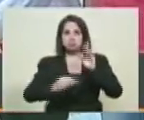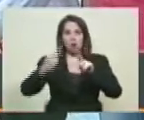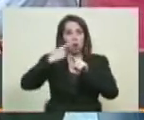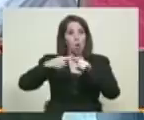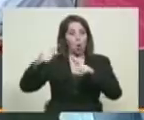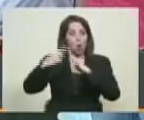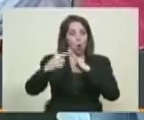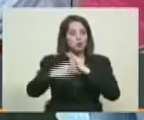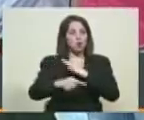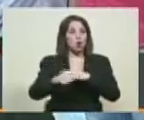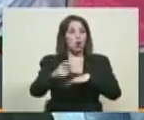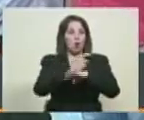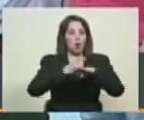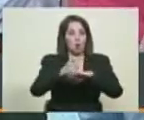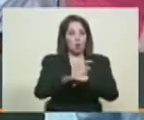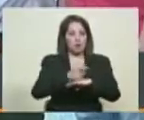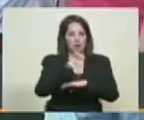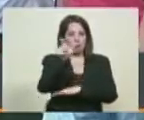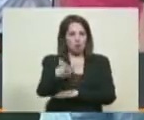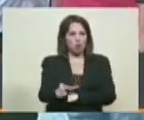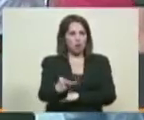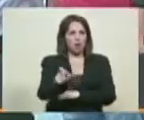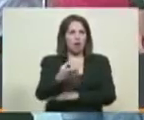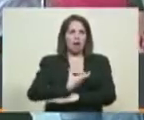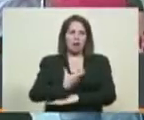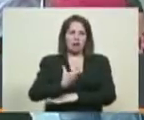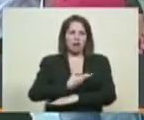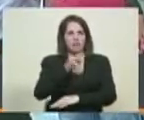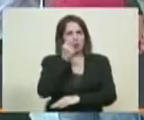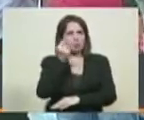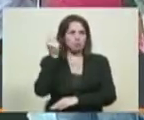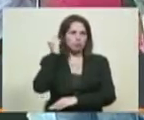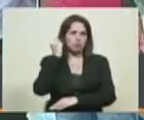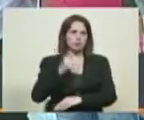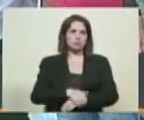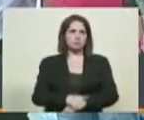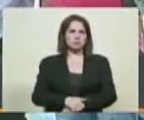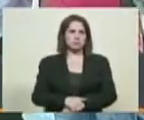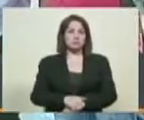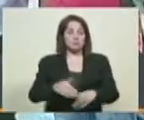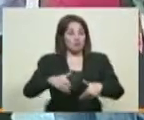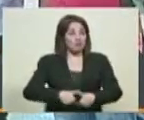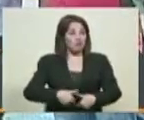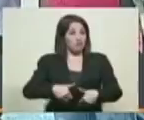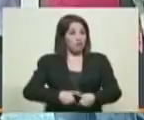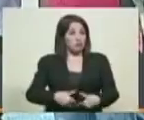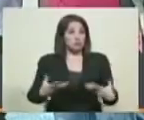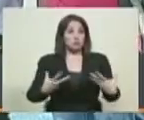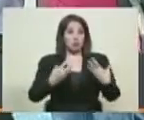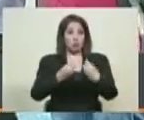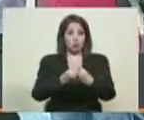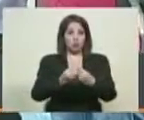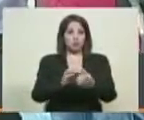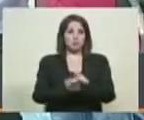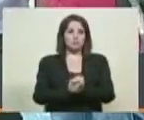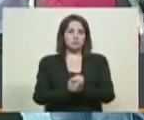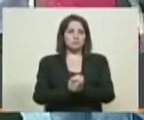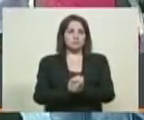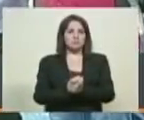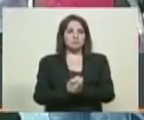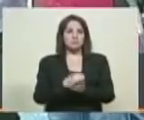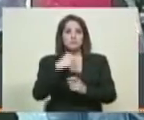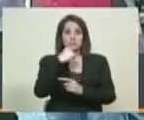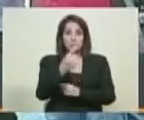gobernadores, alcaldes, alcaldesas, gobernadoras. Es un esfuerzo conjunto. Como yo lo dije y lo sigo